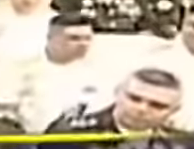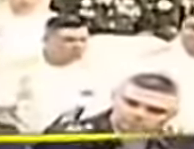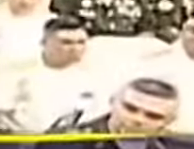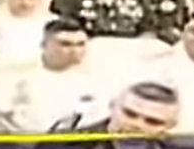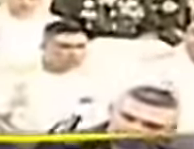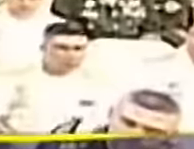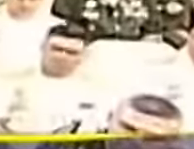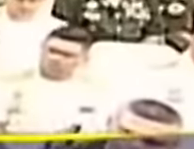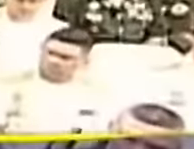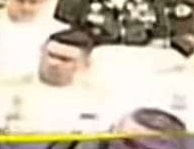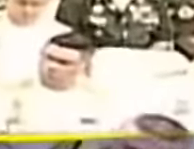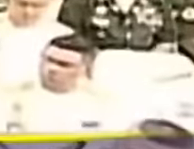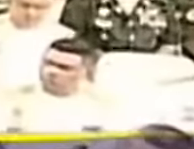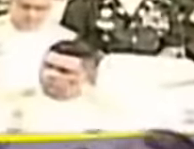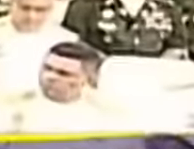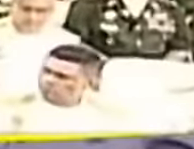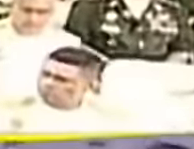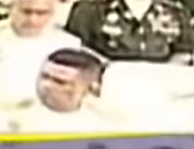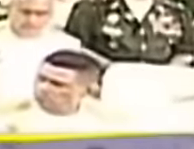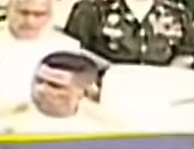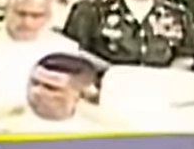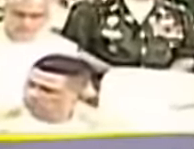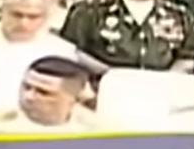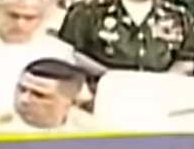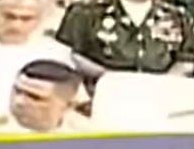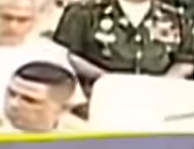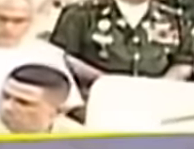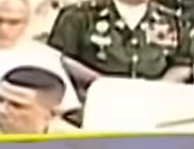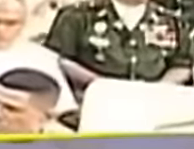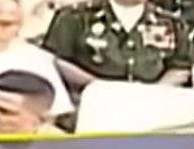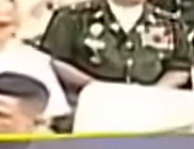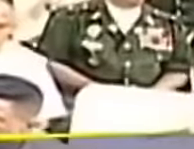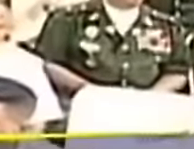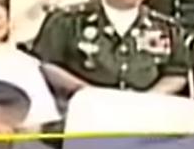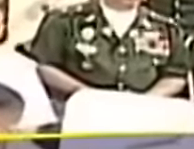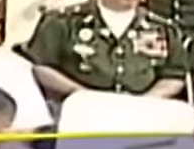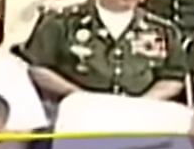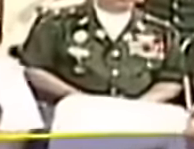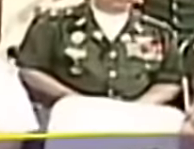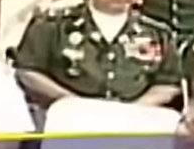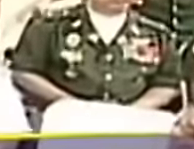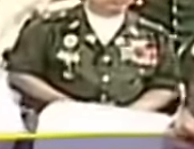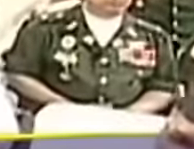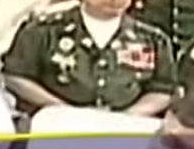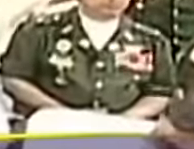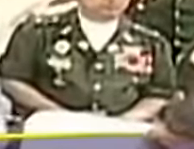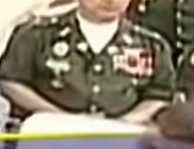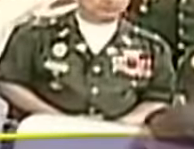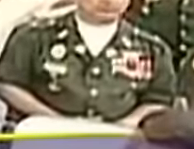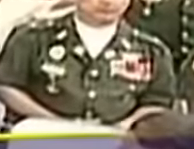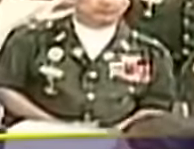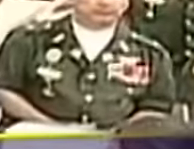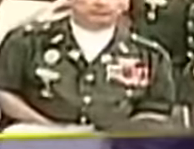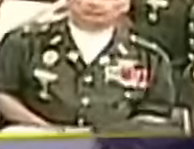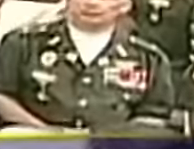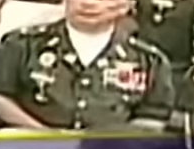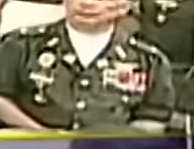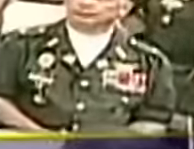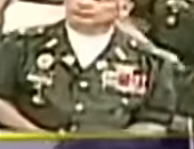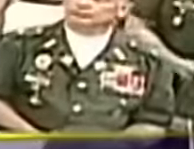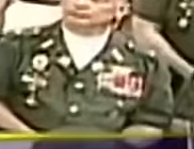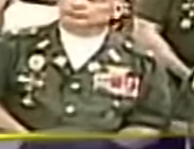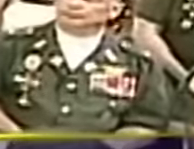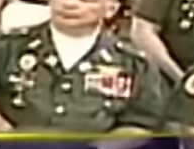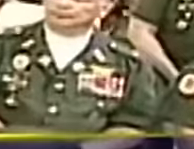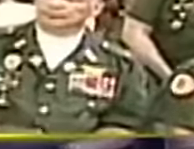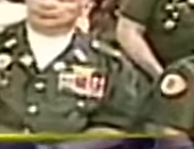1797, ya el Imperio Británico se estaba haciendo de Trinidad y Tobago, y mucho después o un poco después vino